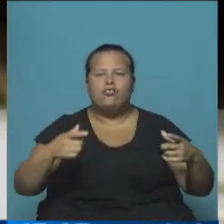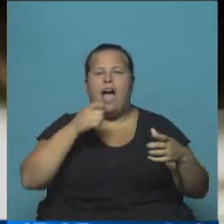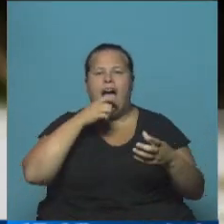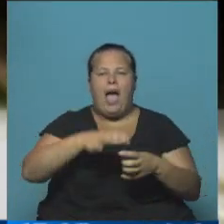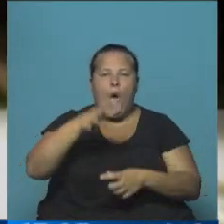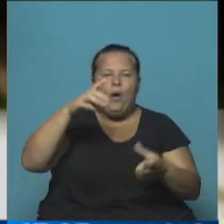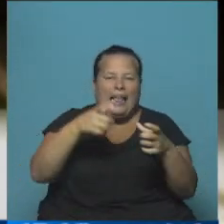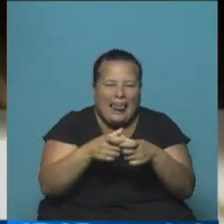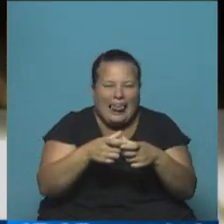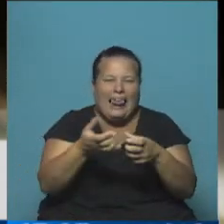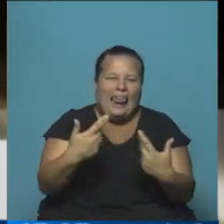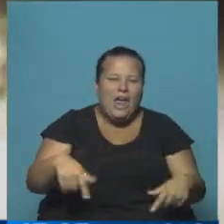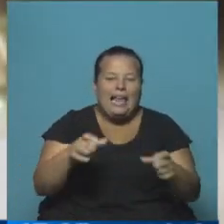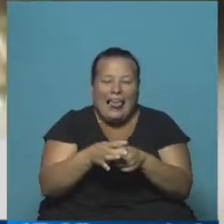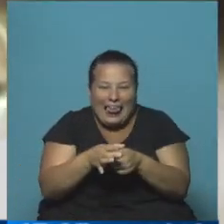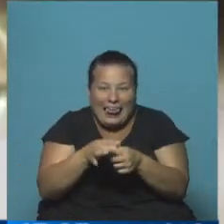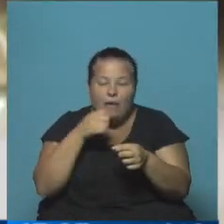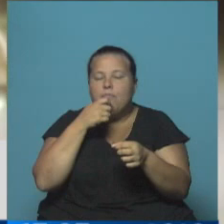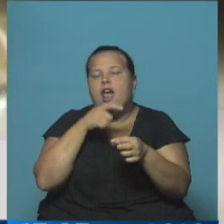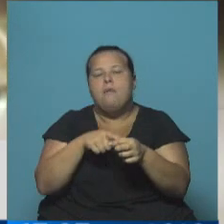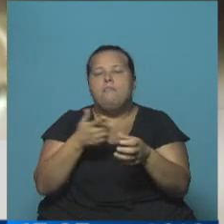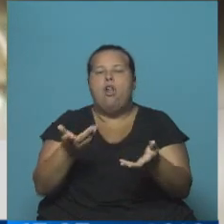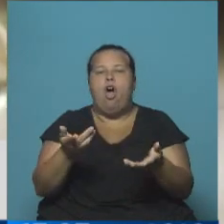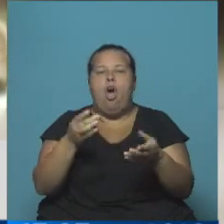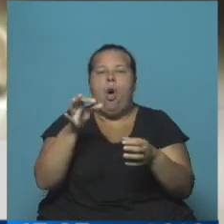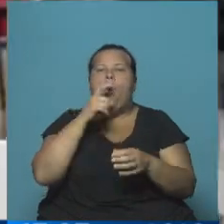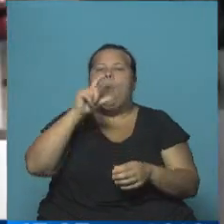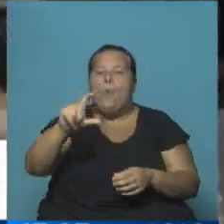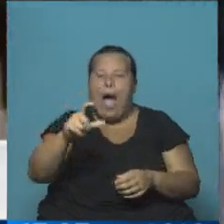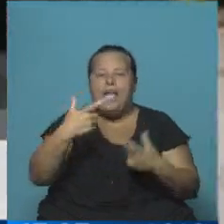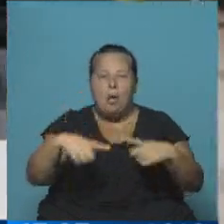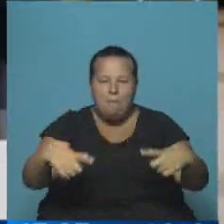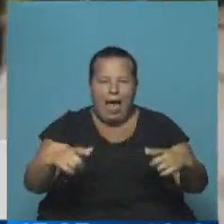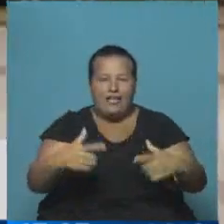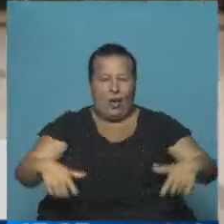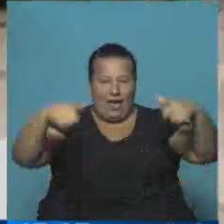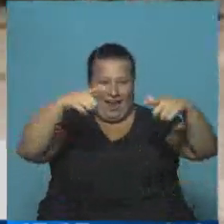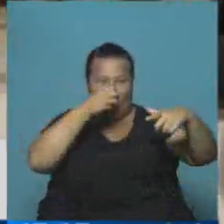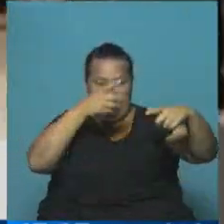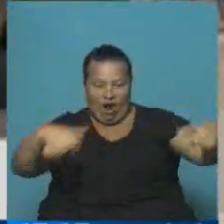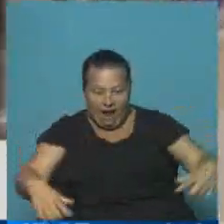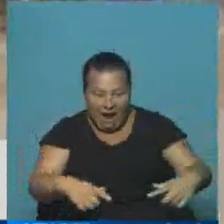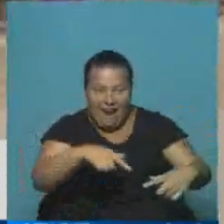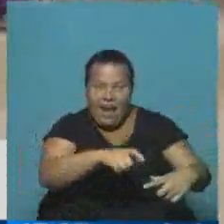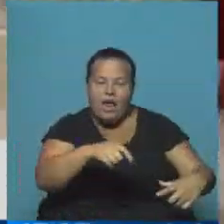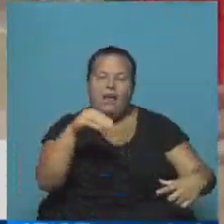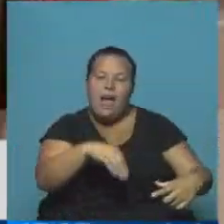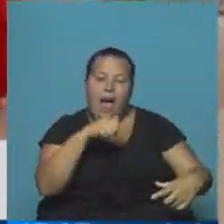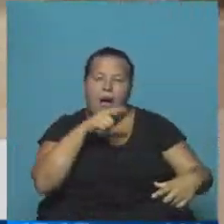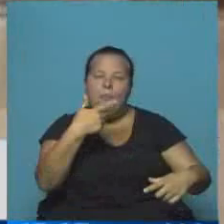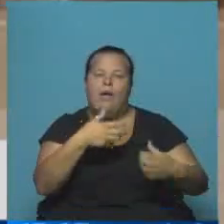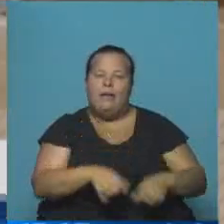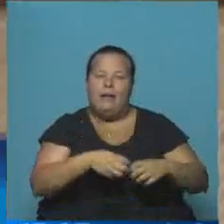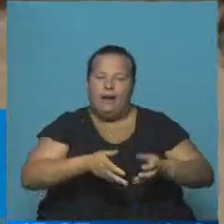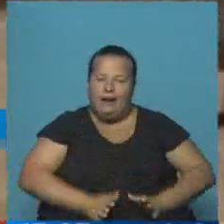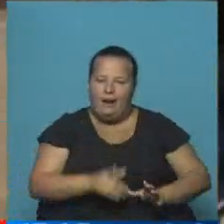envases pequeñitos porque en lugares pequeñitos donde por ejemplo el vaso o el platito que se pone abajo de una maceta puede allí nacer el